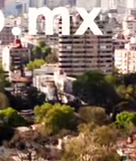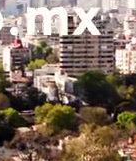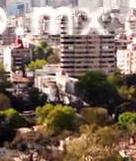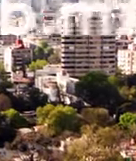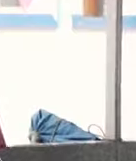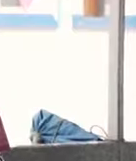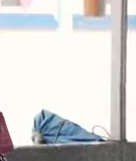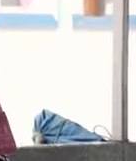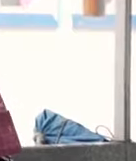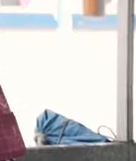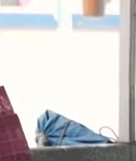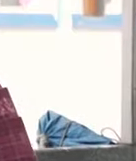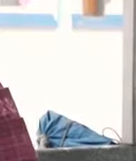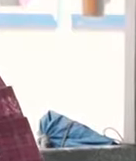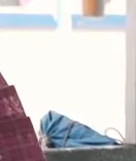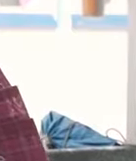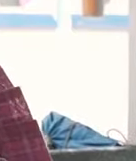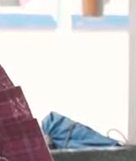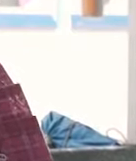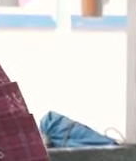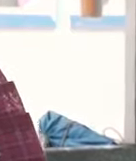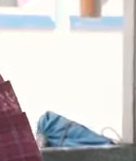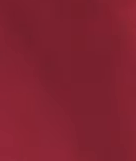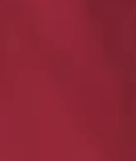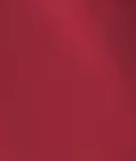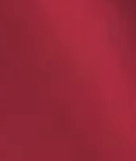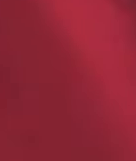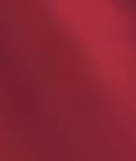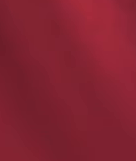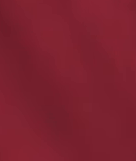coronavirus.gob.mx. Juntos, saldremos adelante.